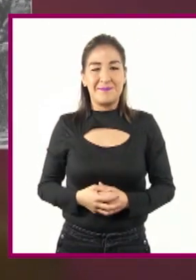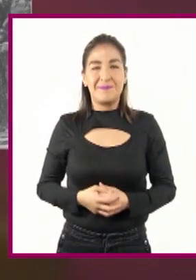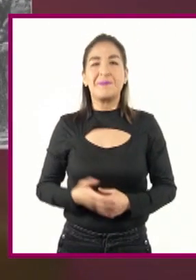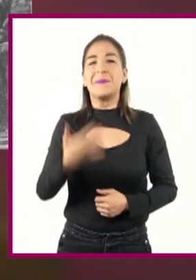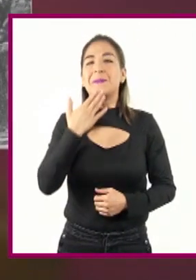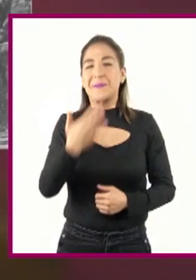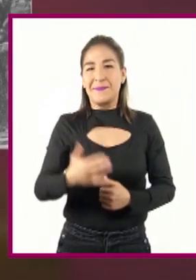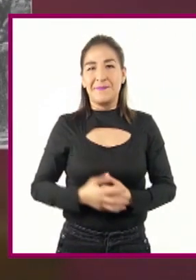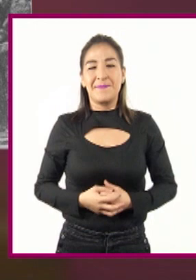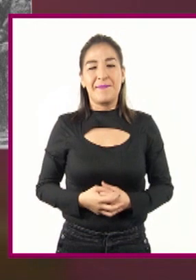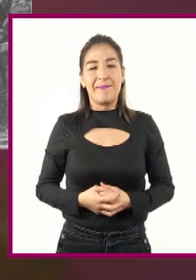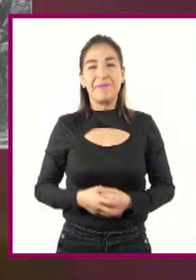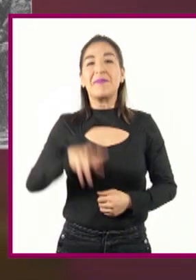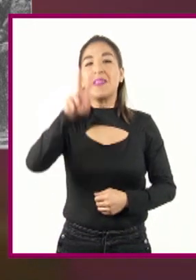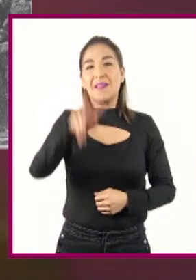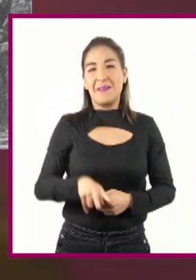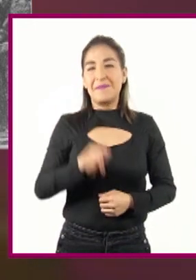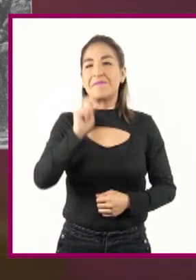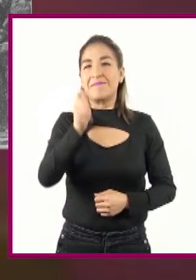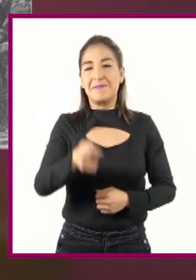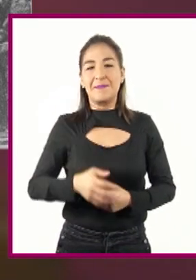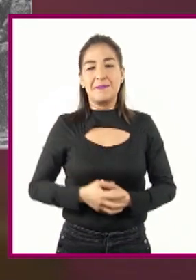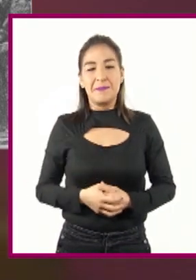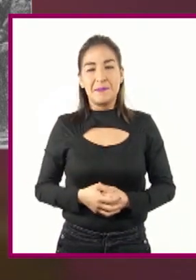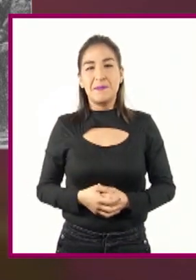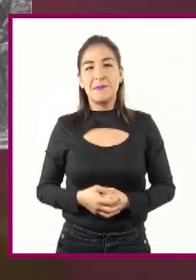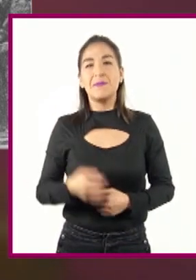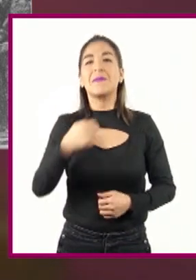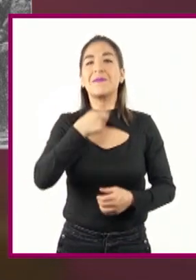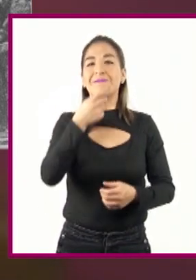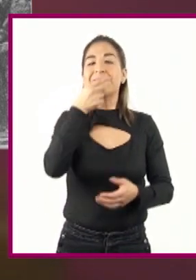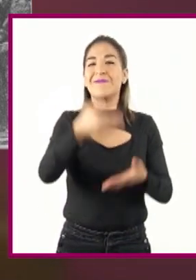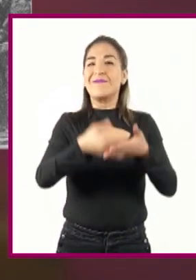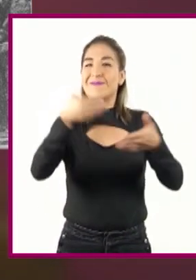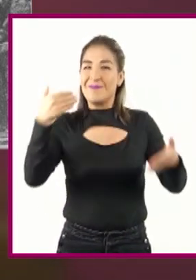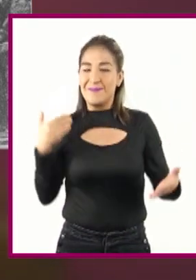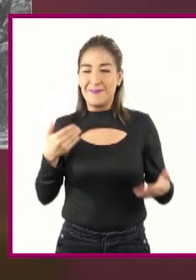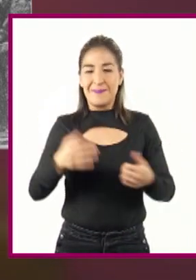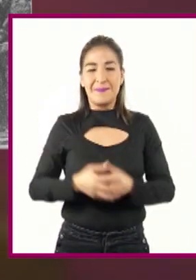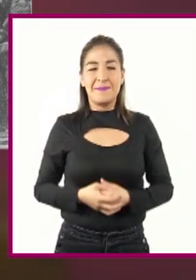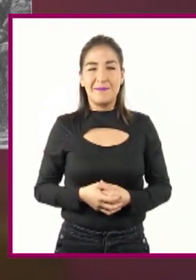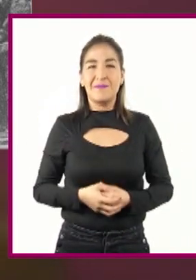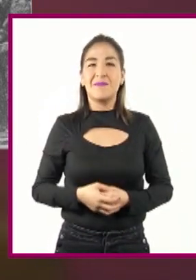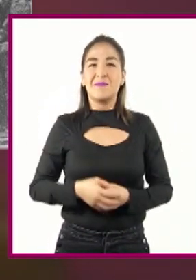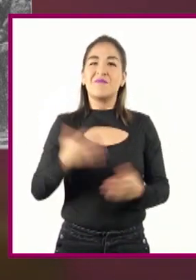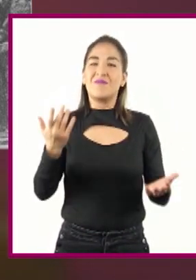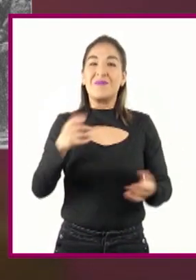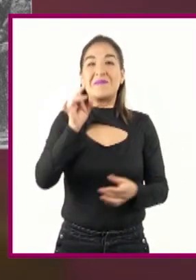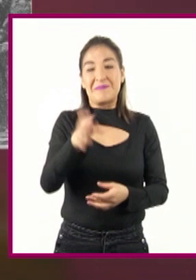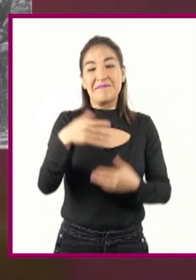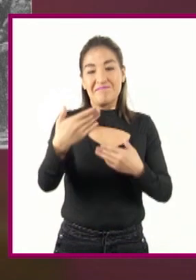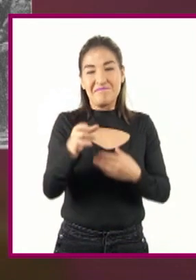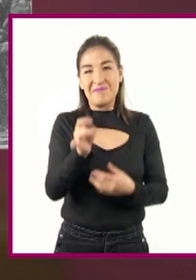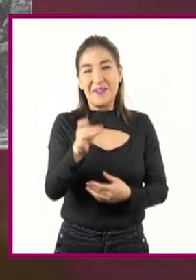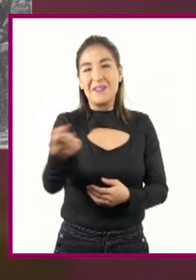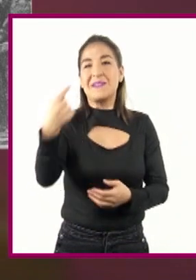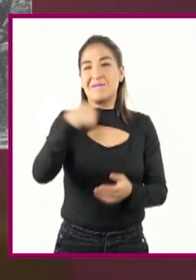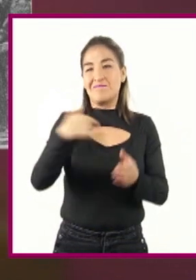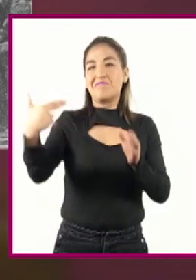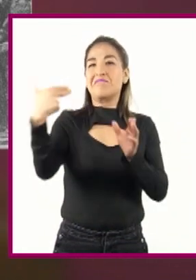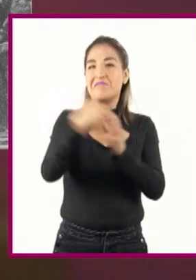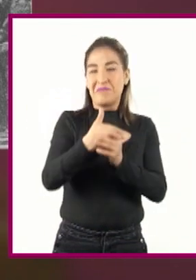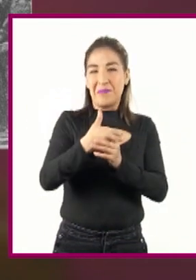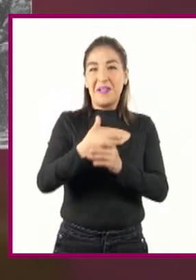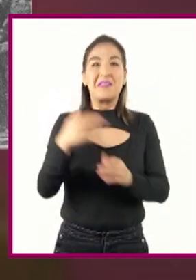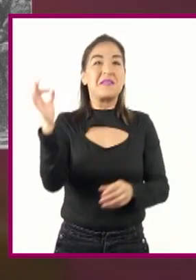Bien, la verdad es que, y como te dije antes, me fusilarán si alguien de